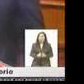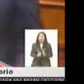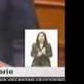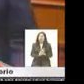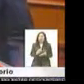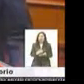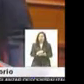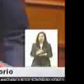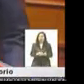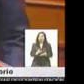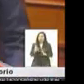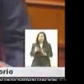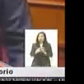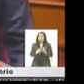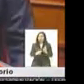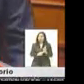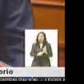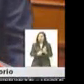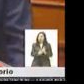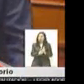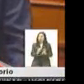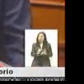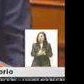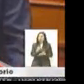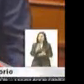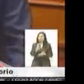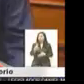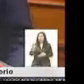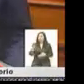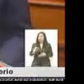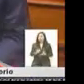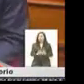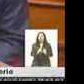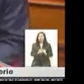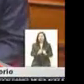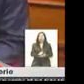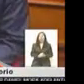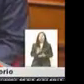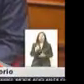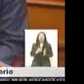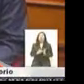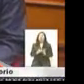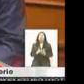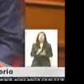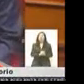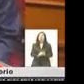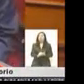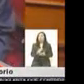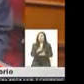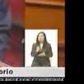Ley de Contrataciones y su reglamento, el Decreto Supremo 052, modificado por el Decreto Supremo